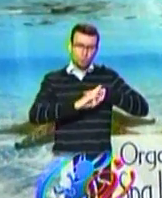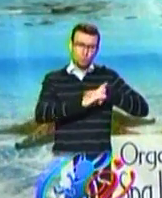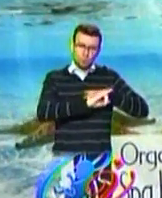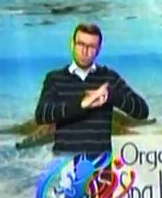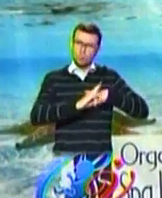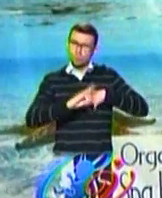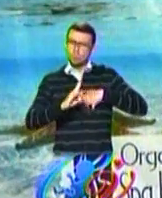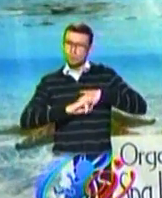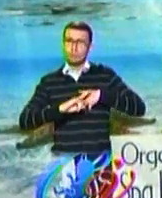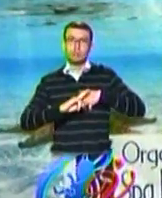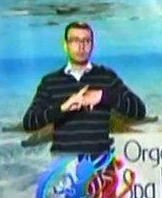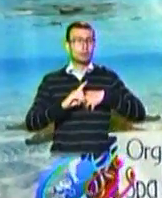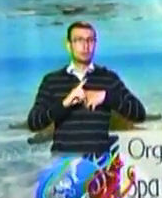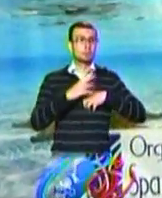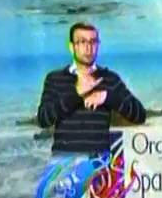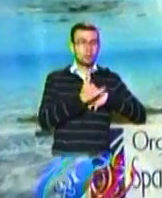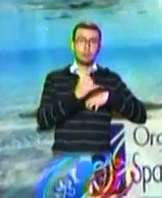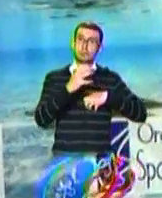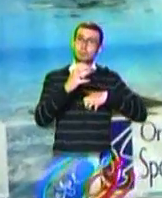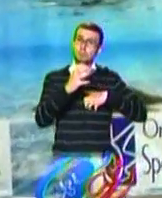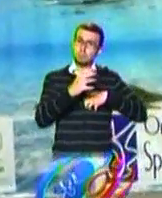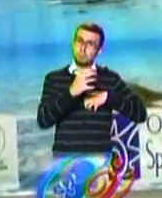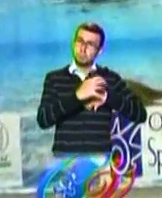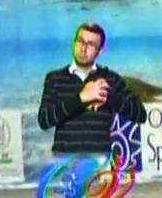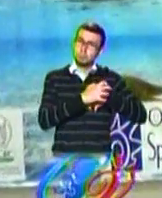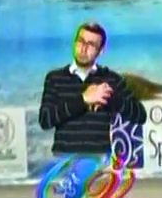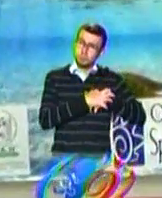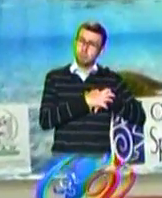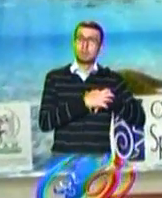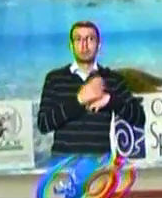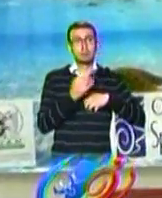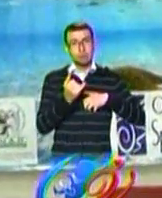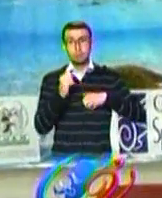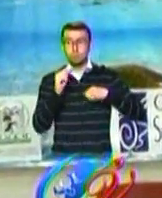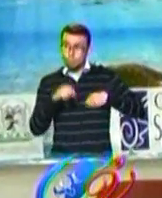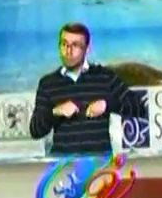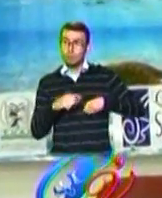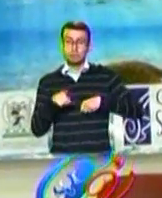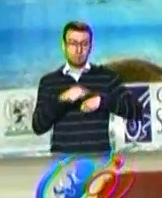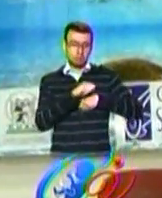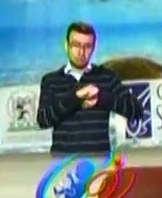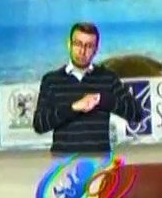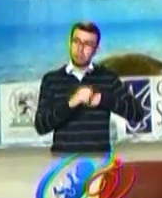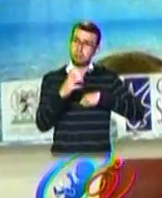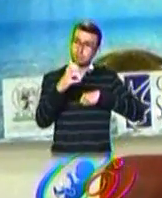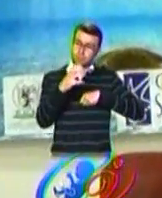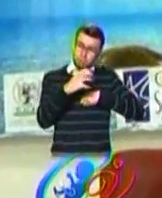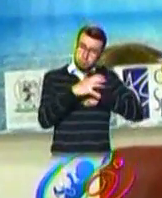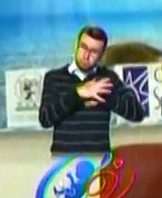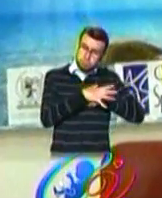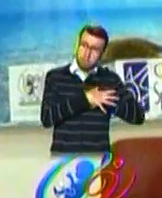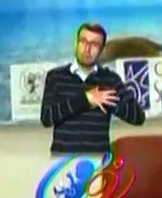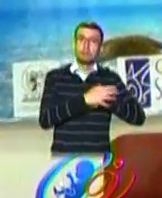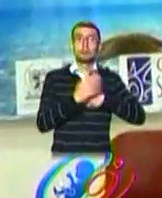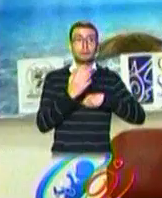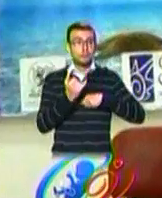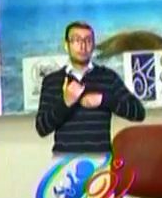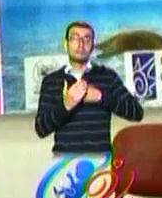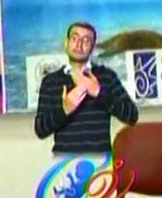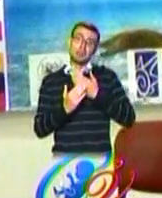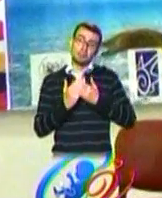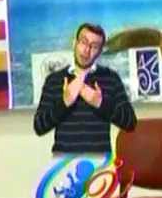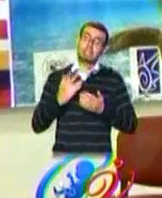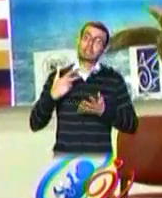radiaciones, y esto le hubiera disminuido el tamaño de su lesión, y es más fácil para